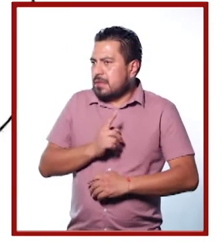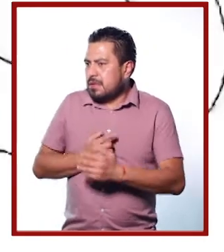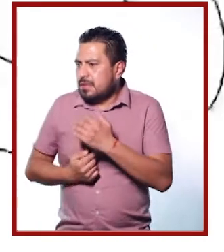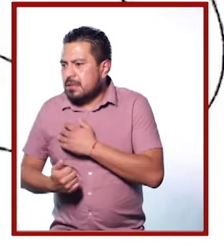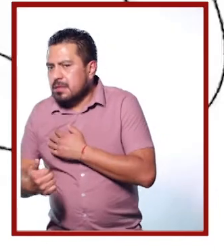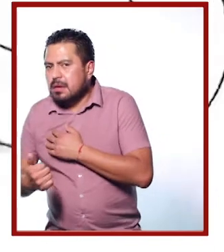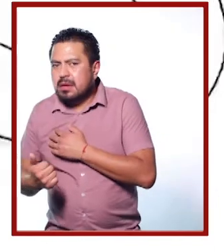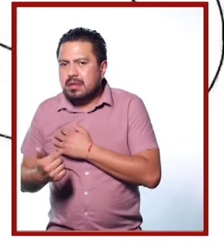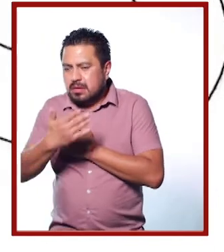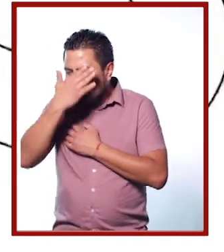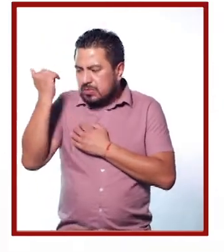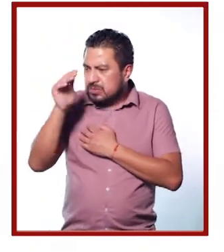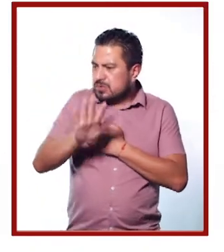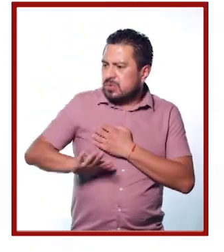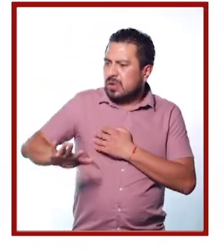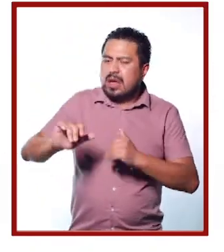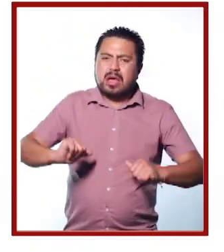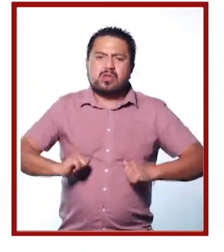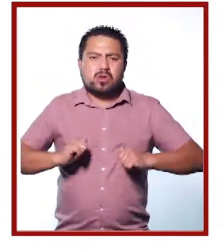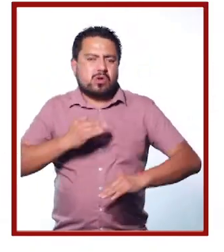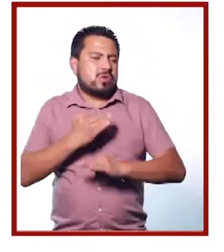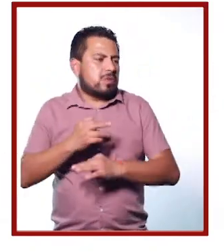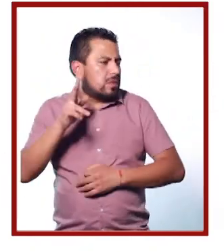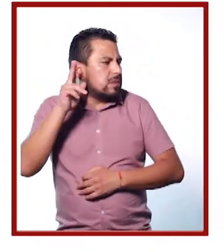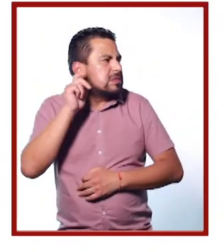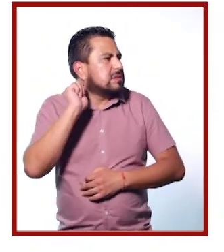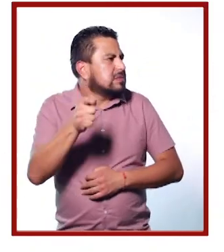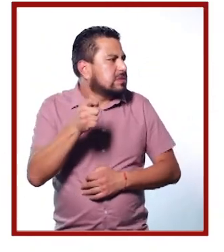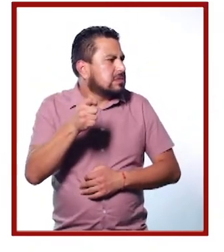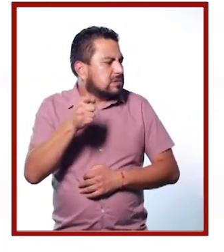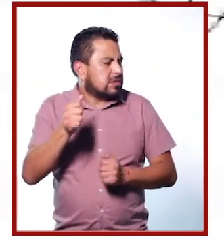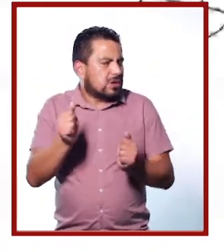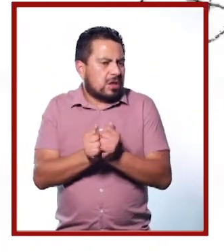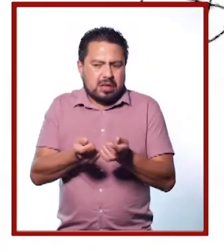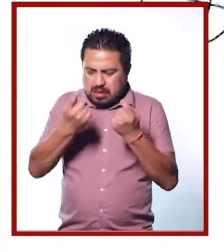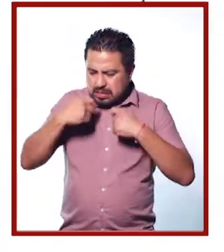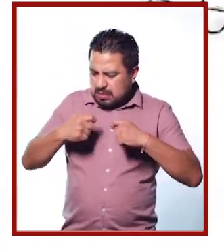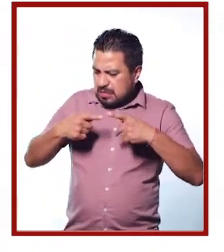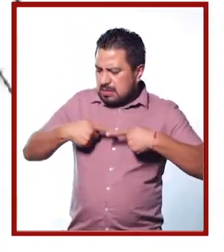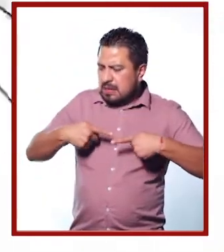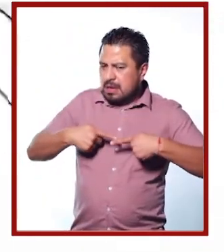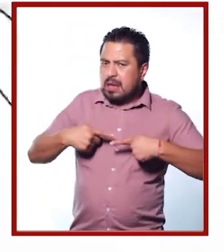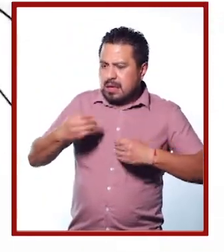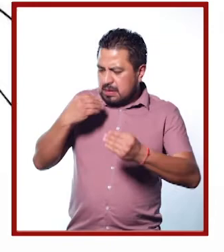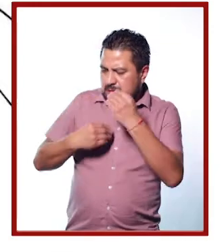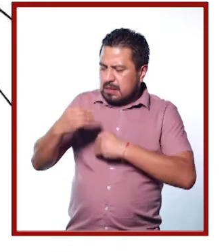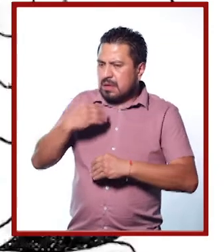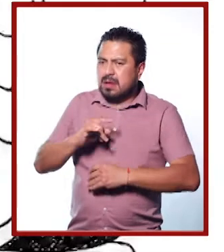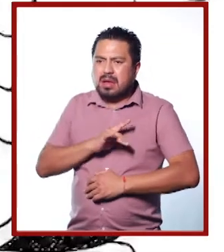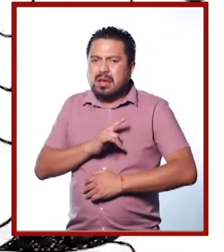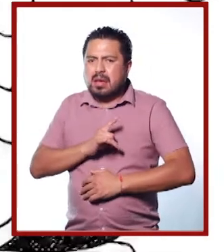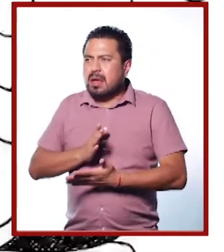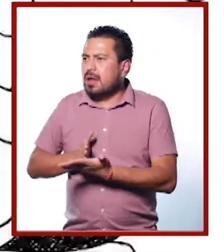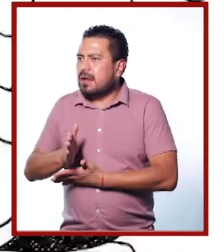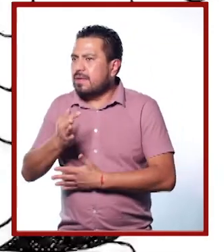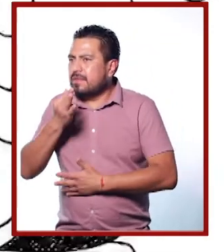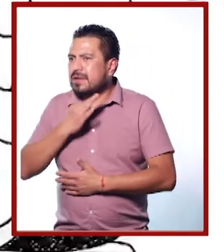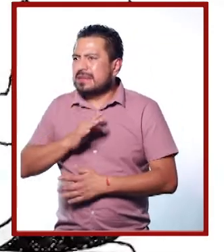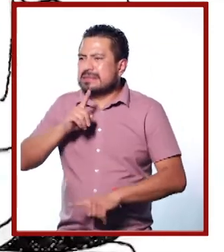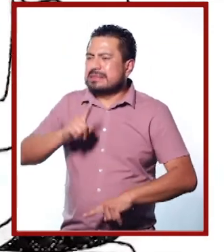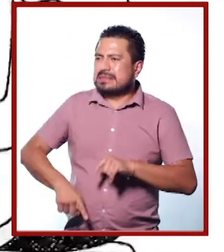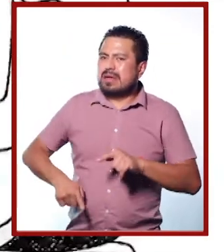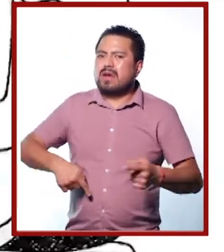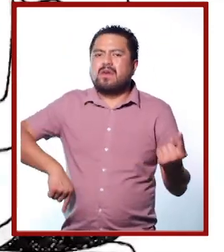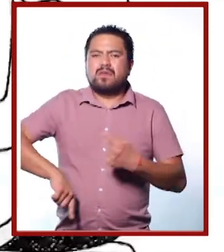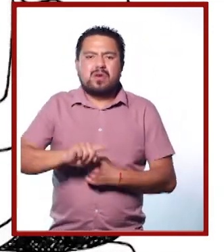a ir. Yo no sé cuántos de los adolescentes que me están escuchando se han quedado vestidos y alborotados, pero con tanto miedo que dejan de ir a la fiesta,